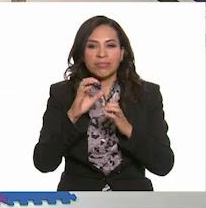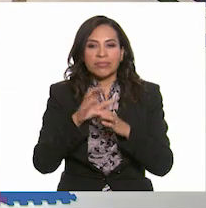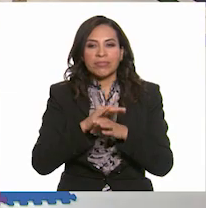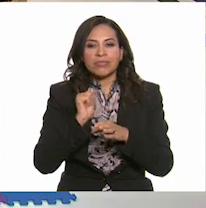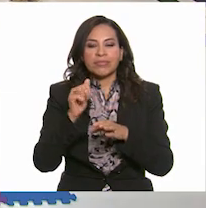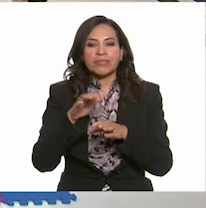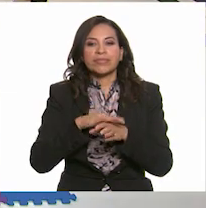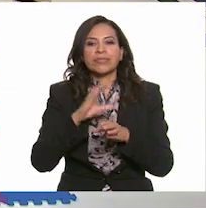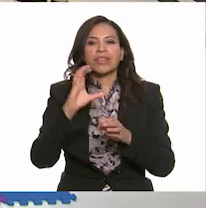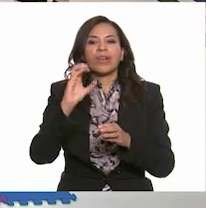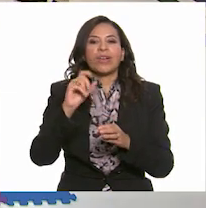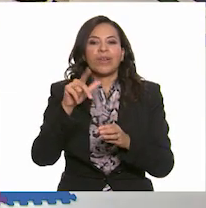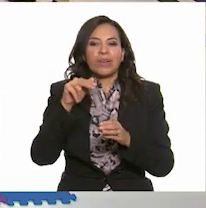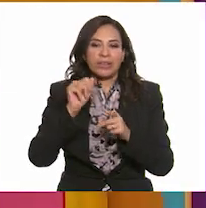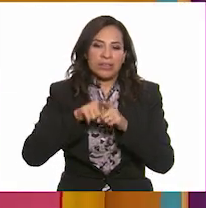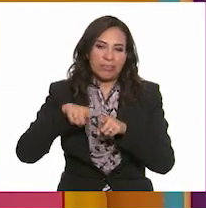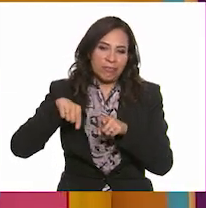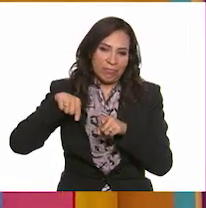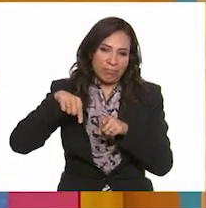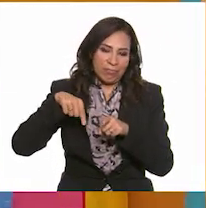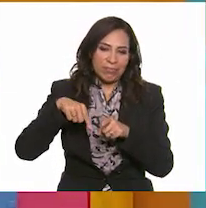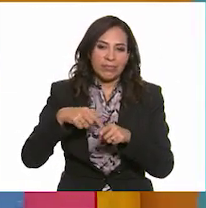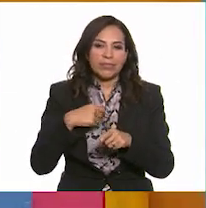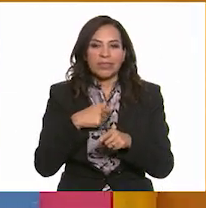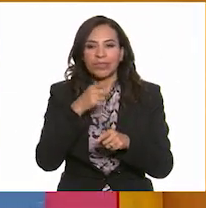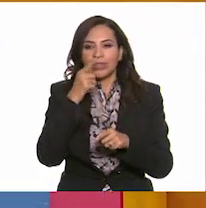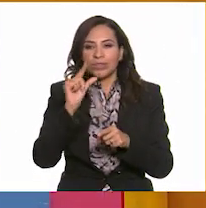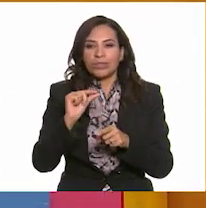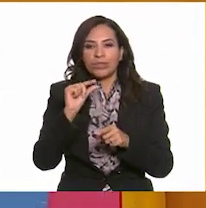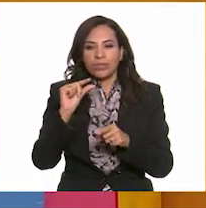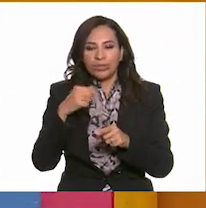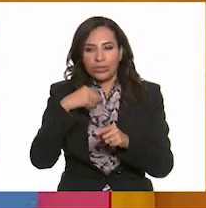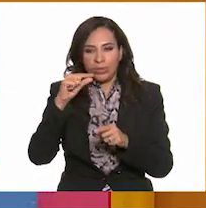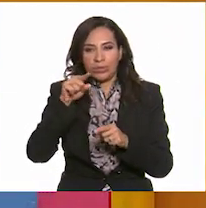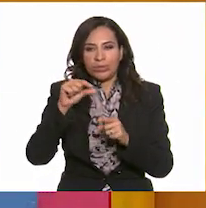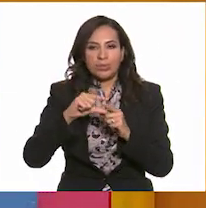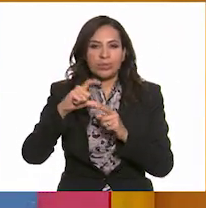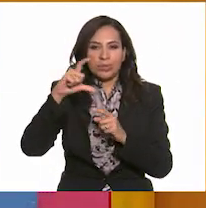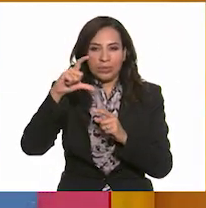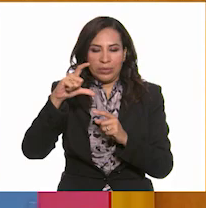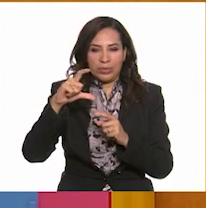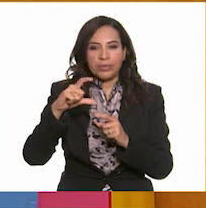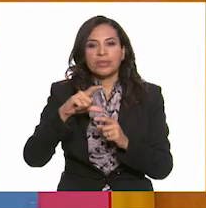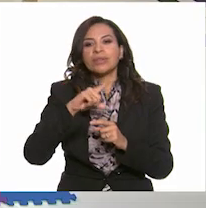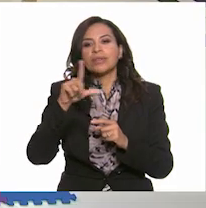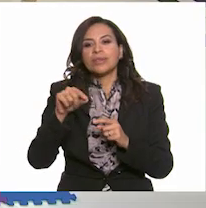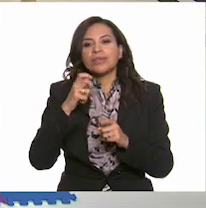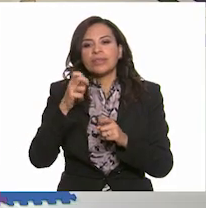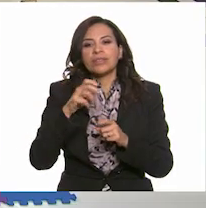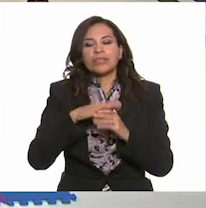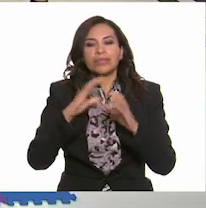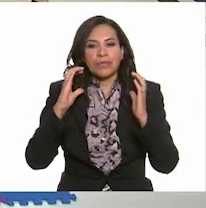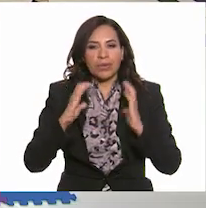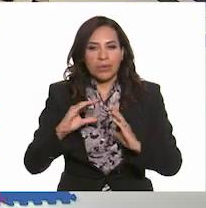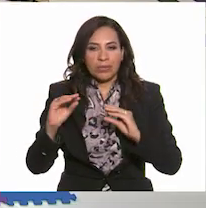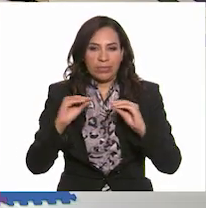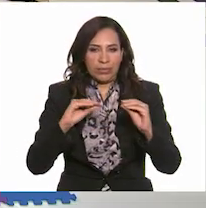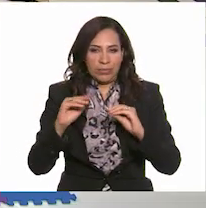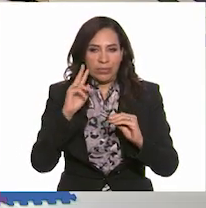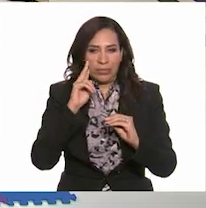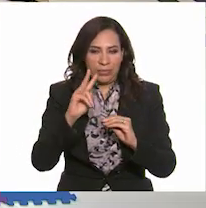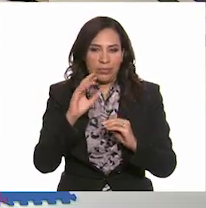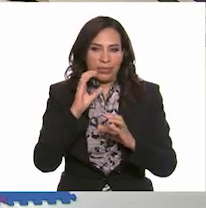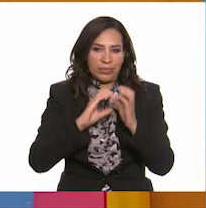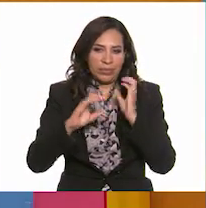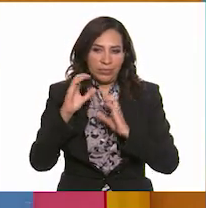¿Batones? Colones. Ah, colones. Yo digo el diminutivo, yo digo el chiquito y ustedes hacen el grandote y mueven esa parte del cuerpo. Ok. Cuando